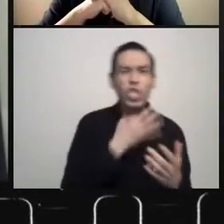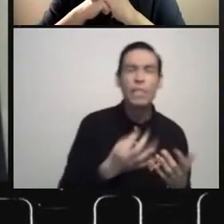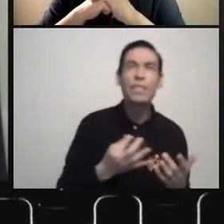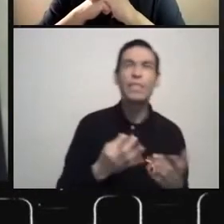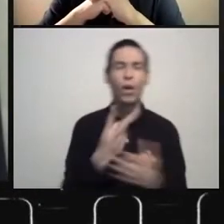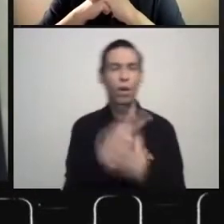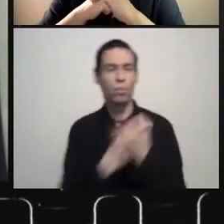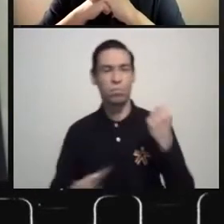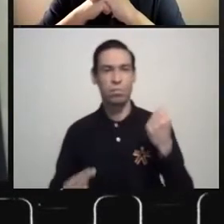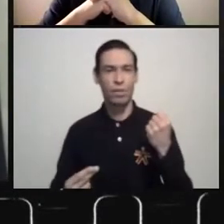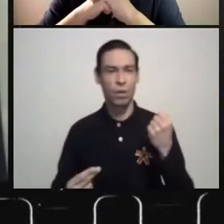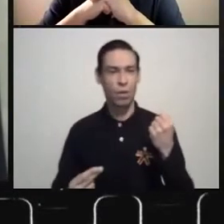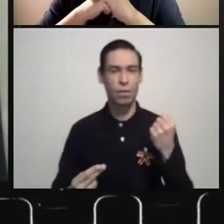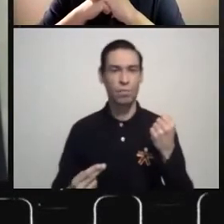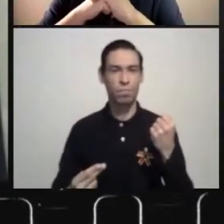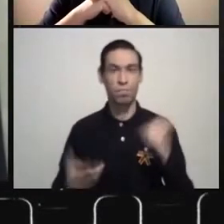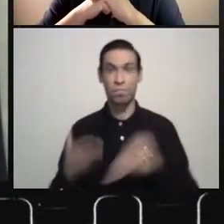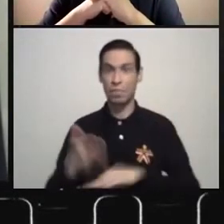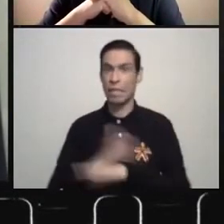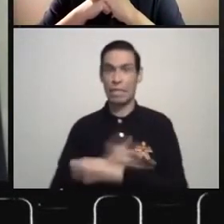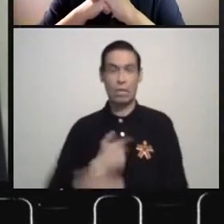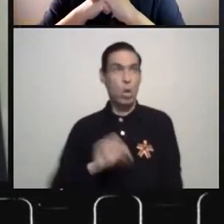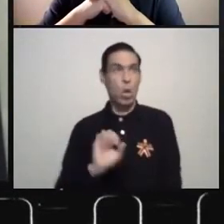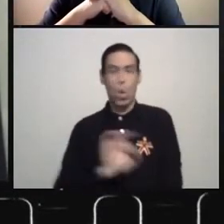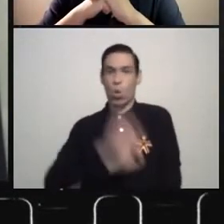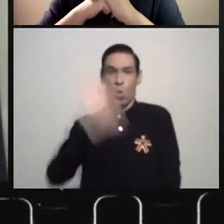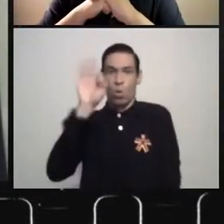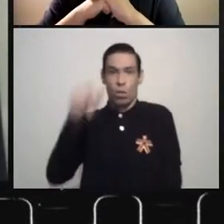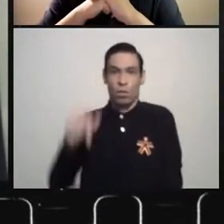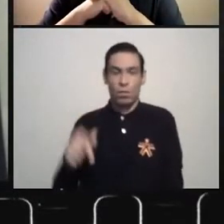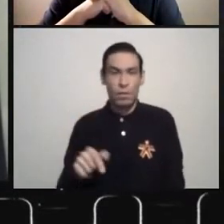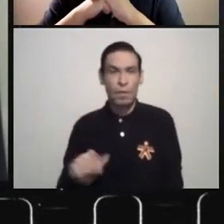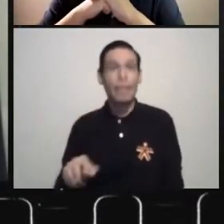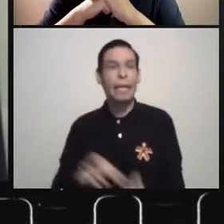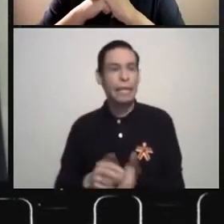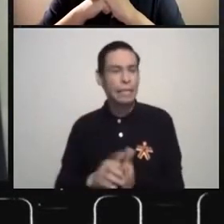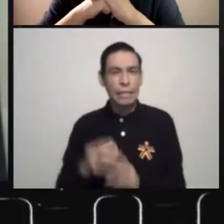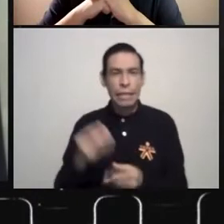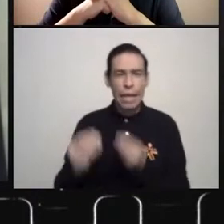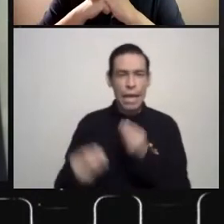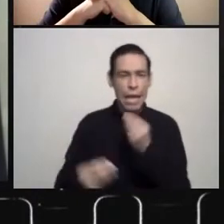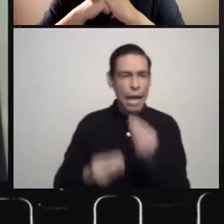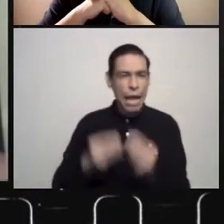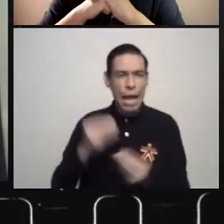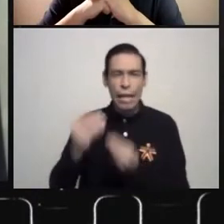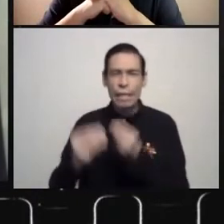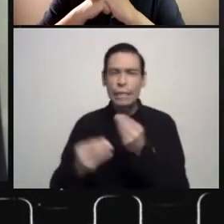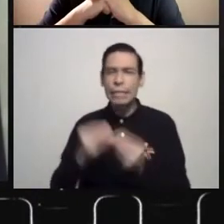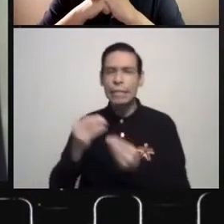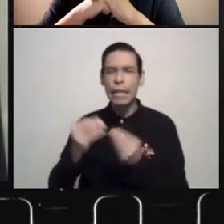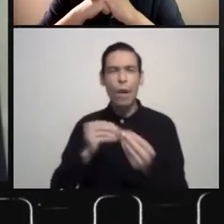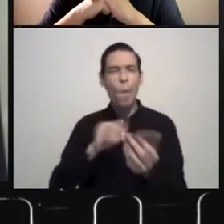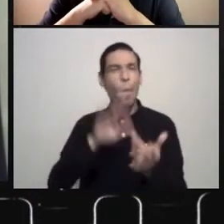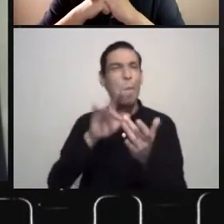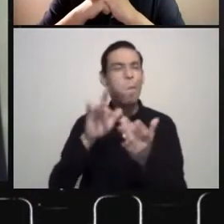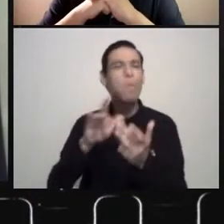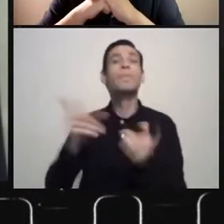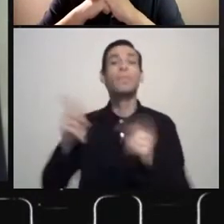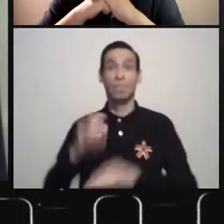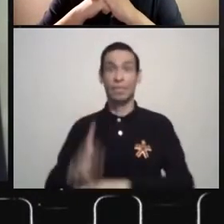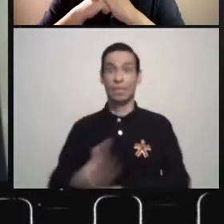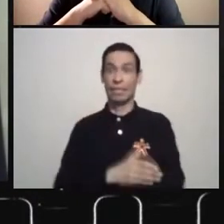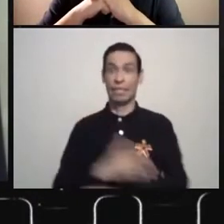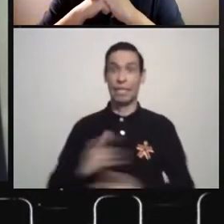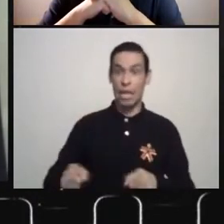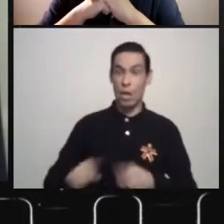cosas y entonces entrar como a ver cómo se cuenta esta historia. Haber hecho terror también fue un reto muy